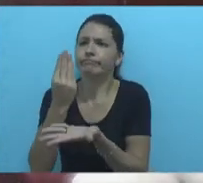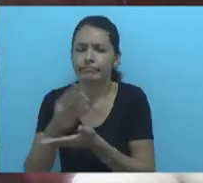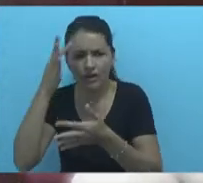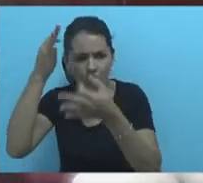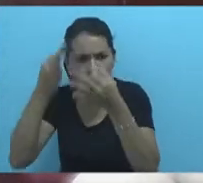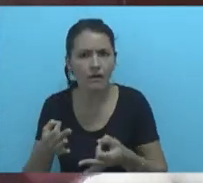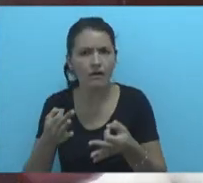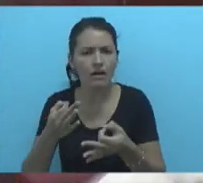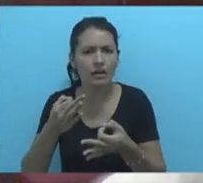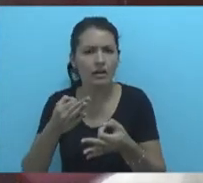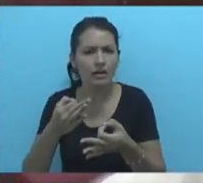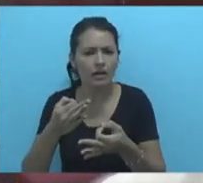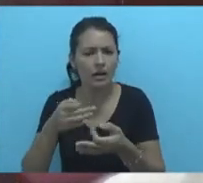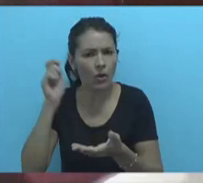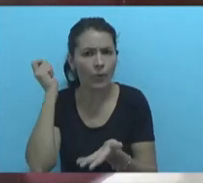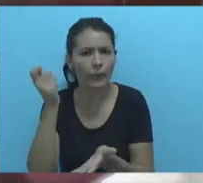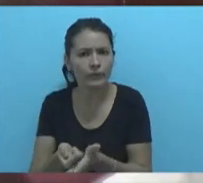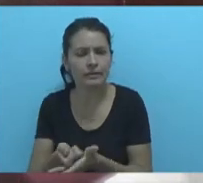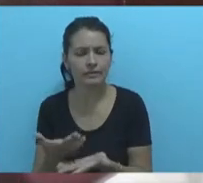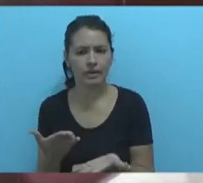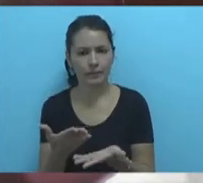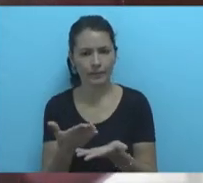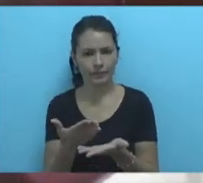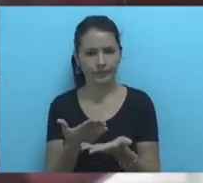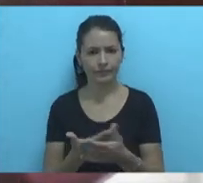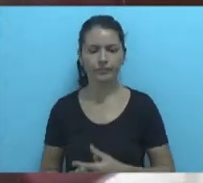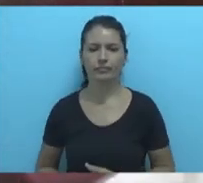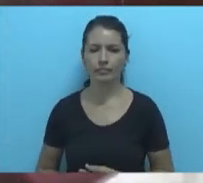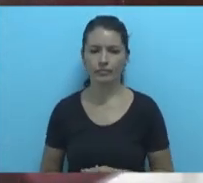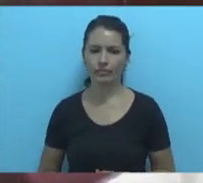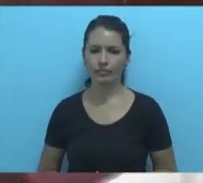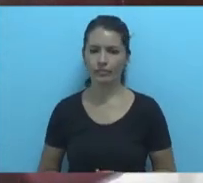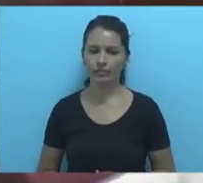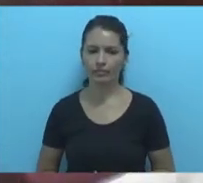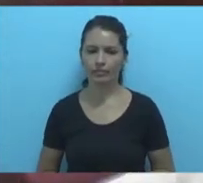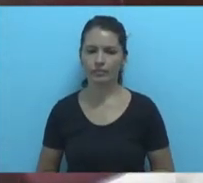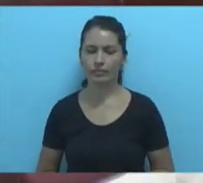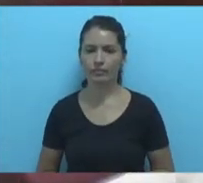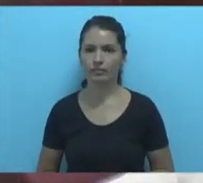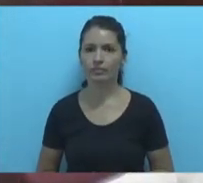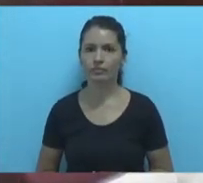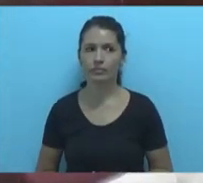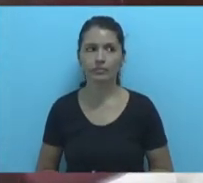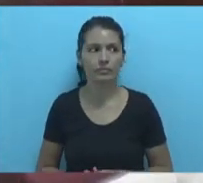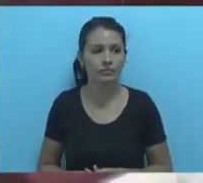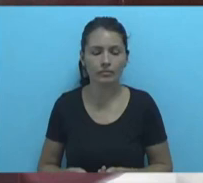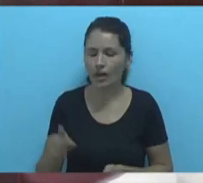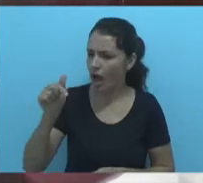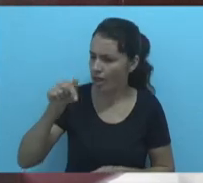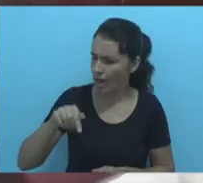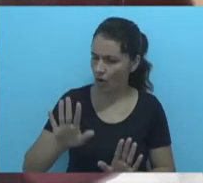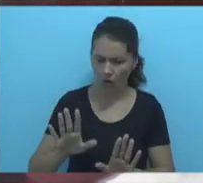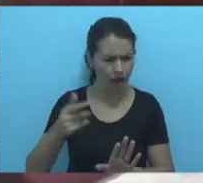significa defender los intereses de Santa Fe y el federalismo. Y ahora, escucho, digo, no